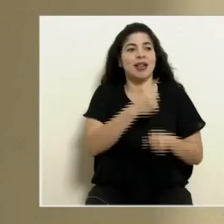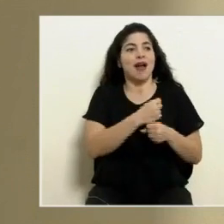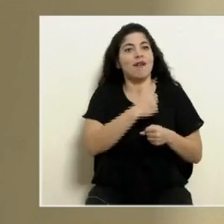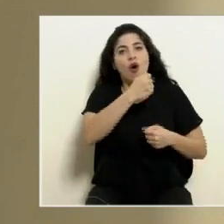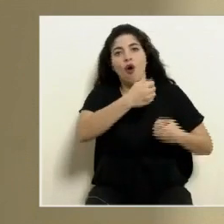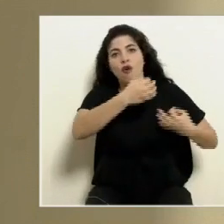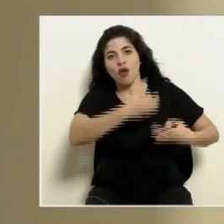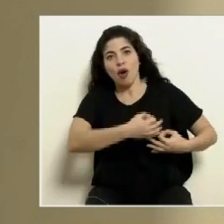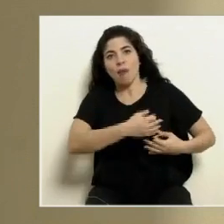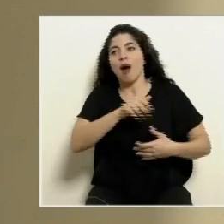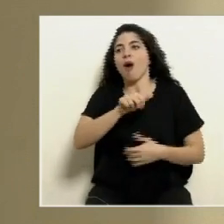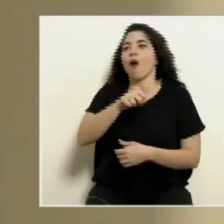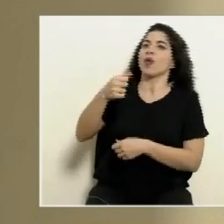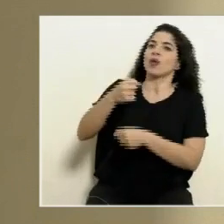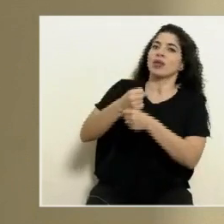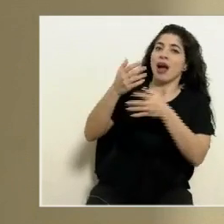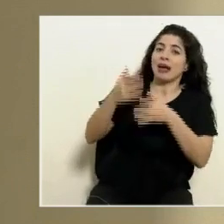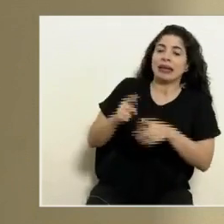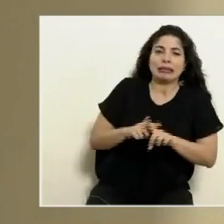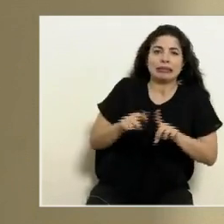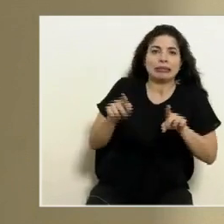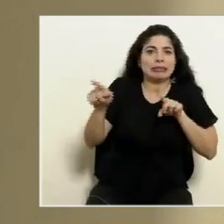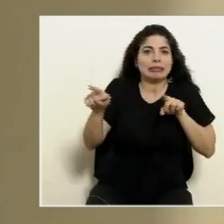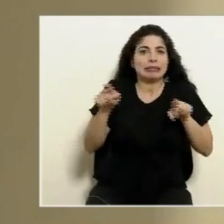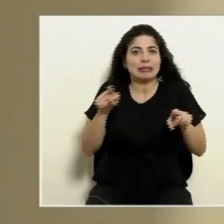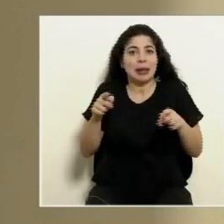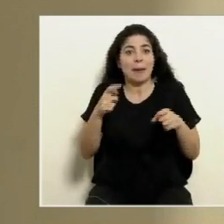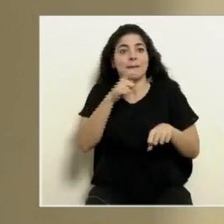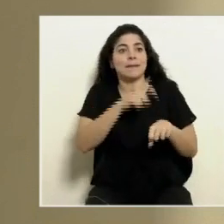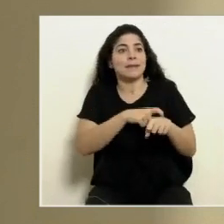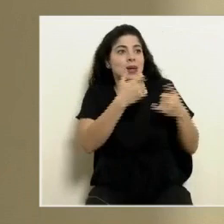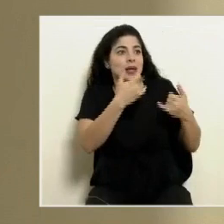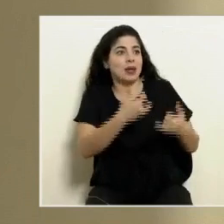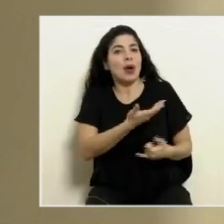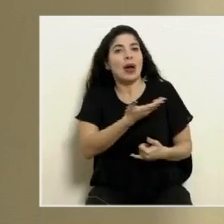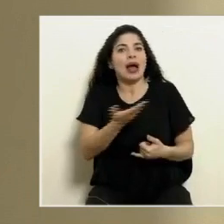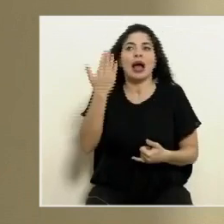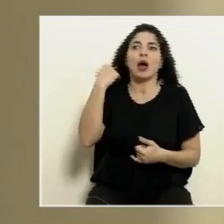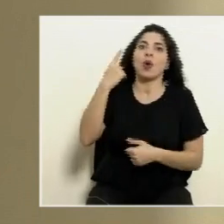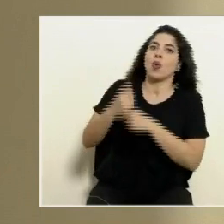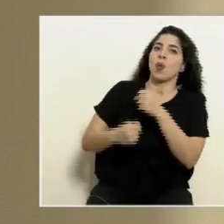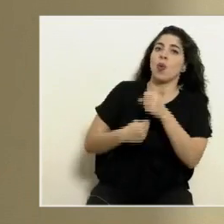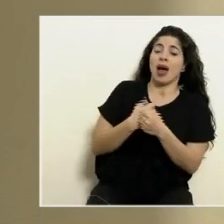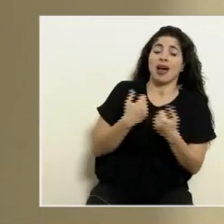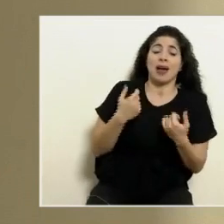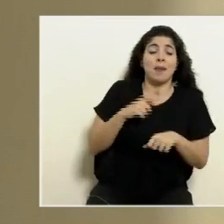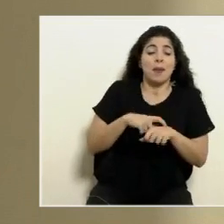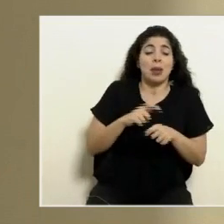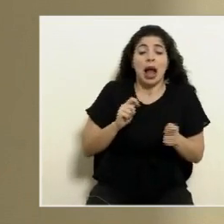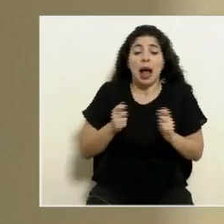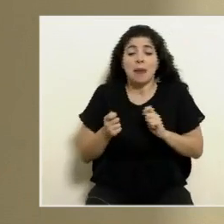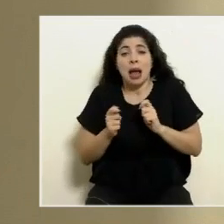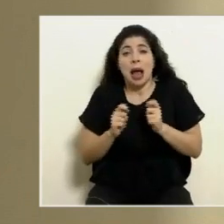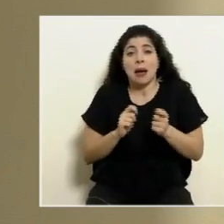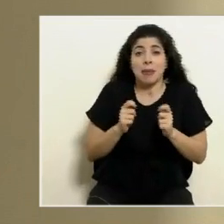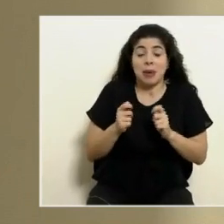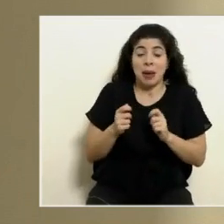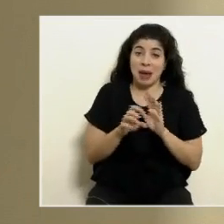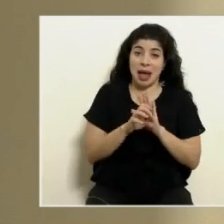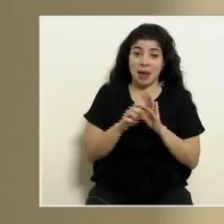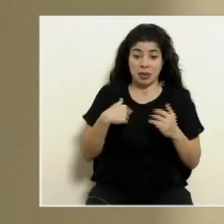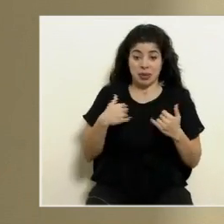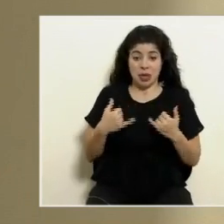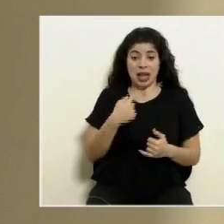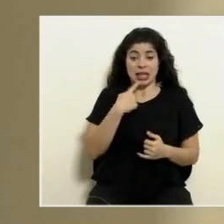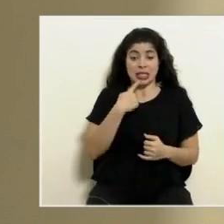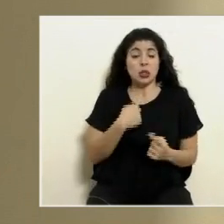muchos trabajadores, el momento que se vive ahora que el momento que se vivía hace un año, ¿verdad? Todo eso cambia mucho. Entonces, estimar y decir que